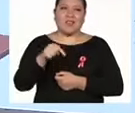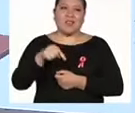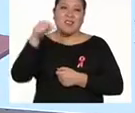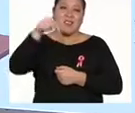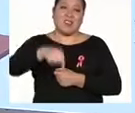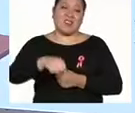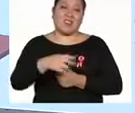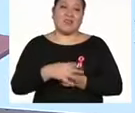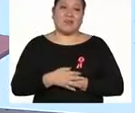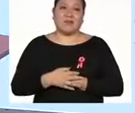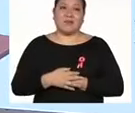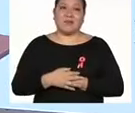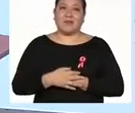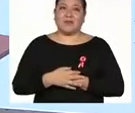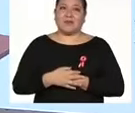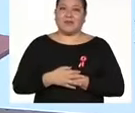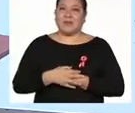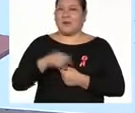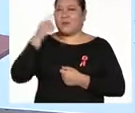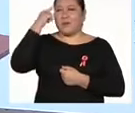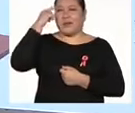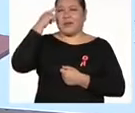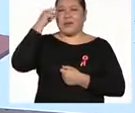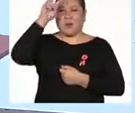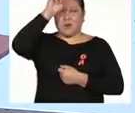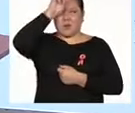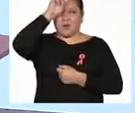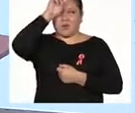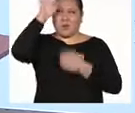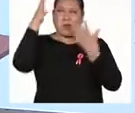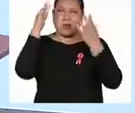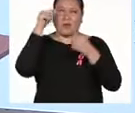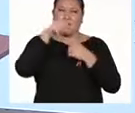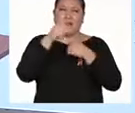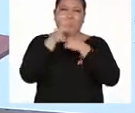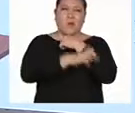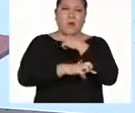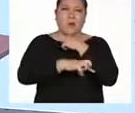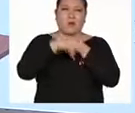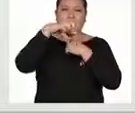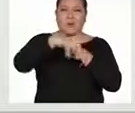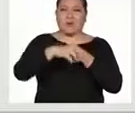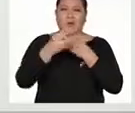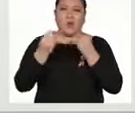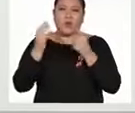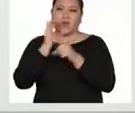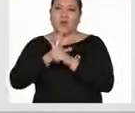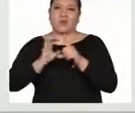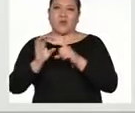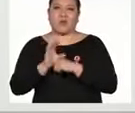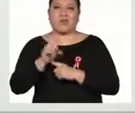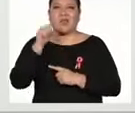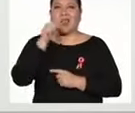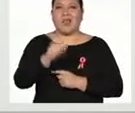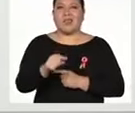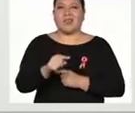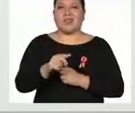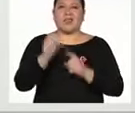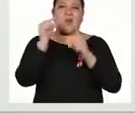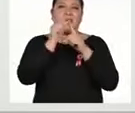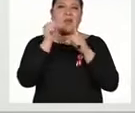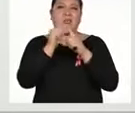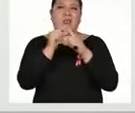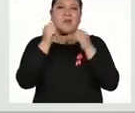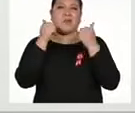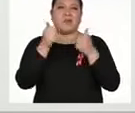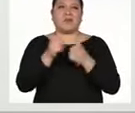aquí mismo. Creo que Perú se parece a país con P, porque tiene una gran riqueza cultural. Has dicho una palabra